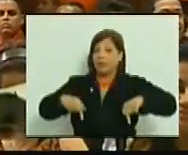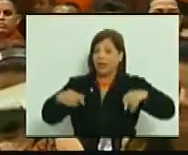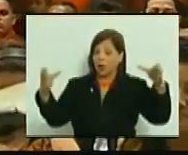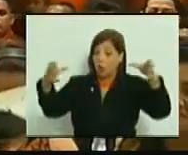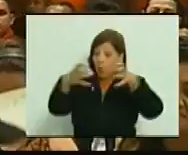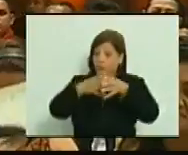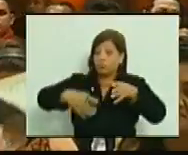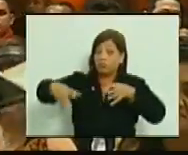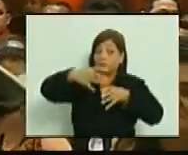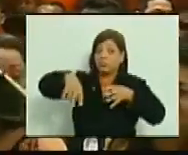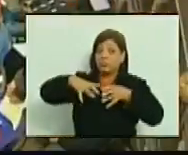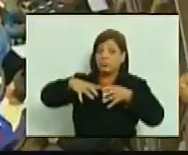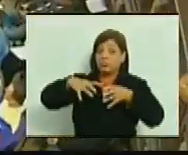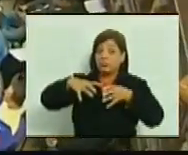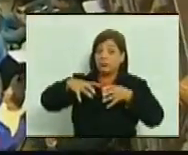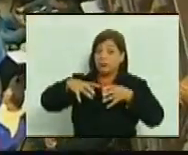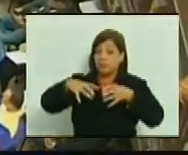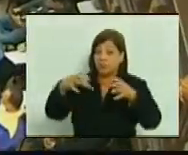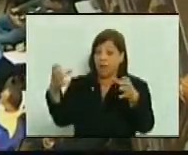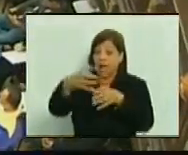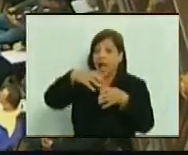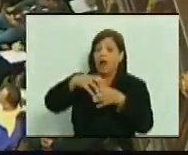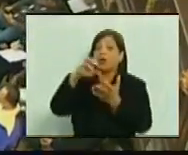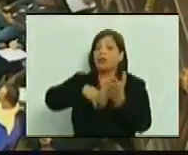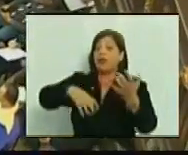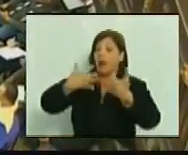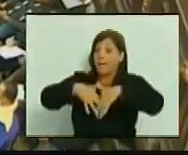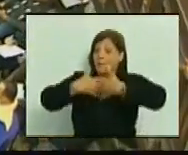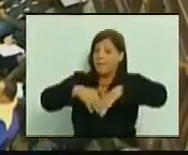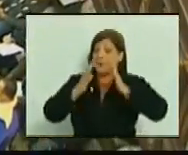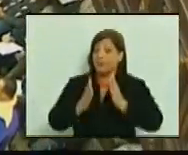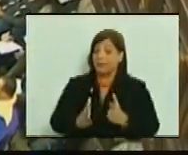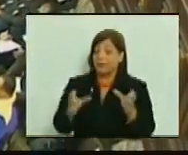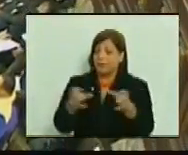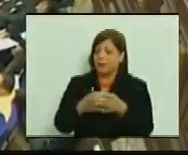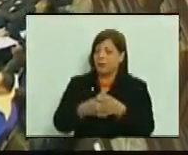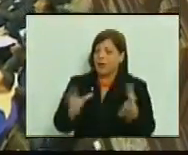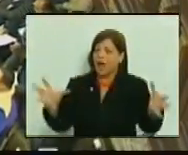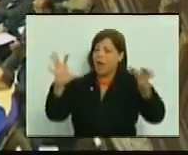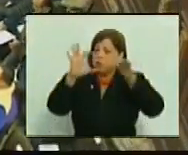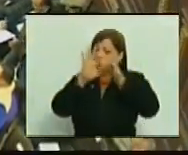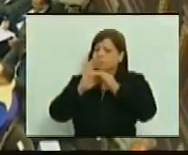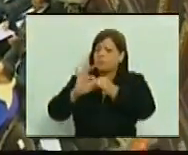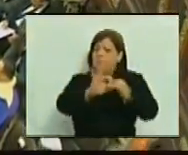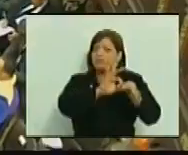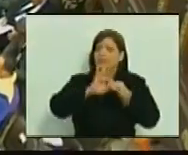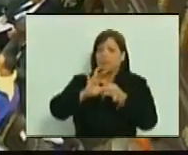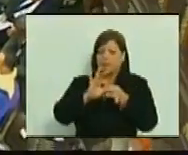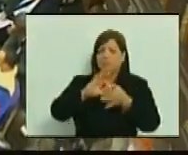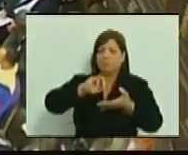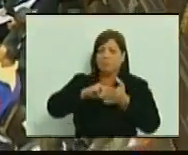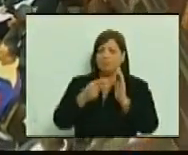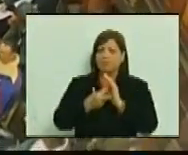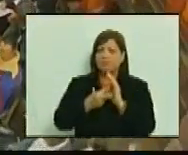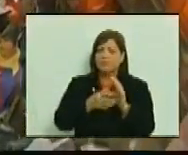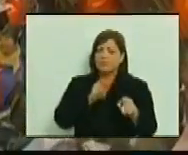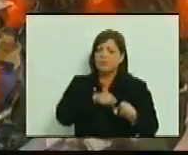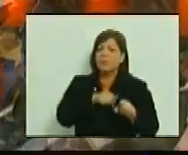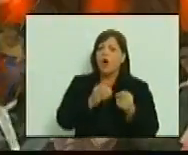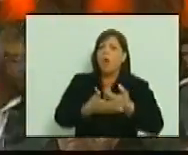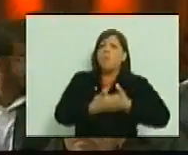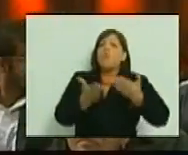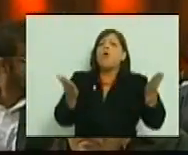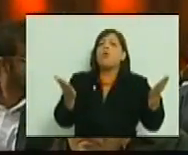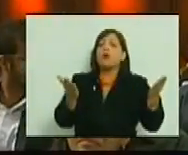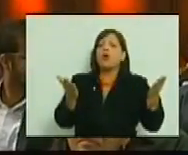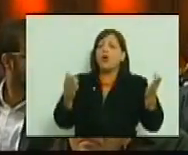conglomerado Agrosur lo vemos del sector empresarial como una gran alianza, como el sector público